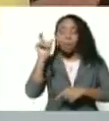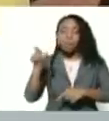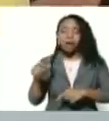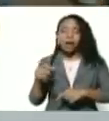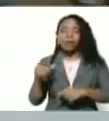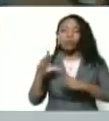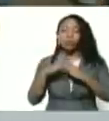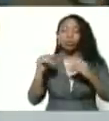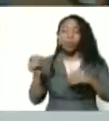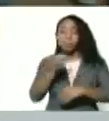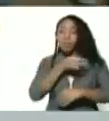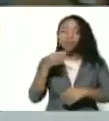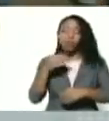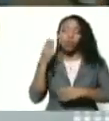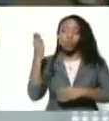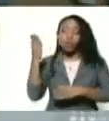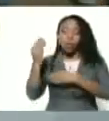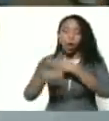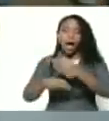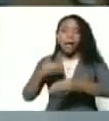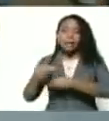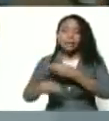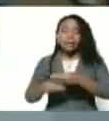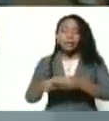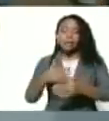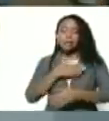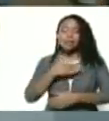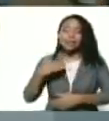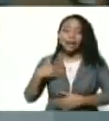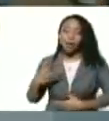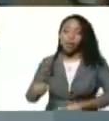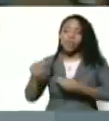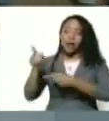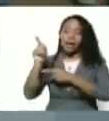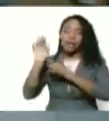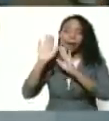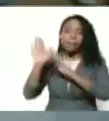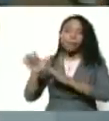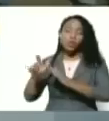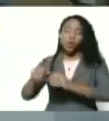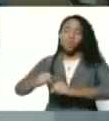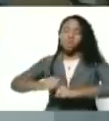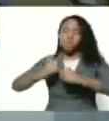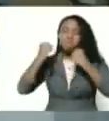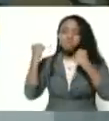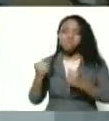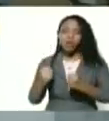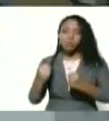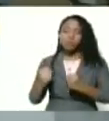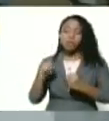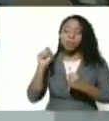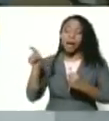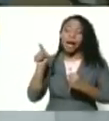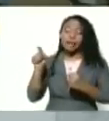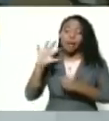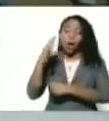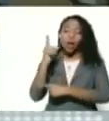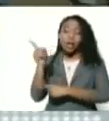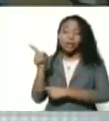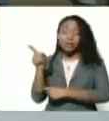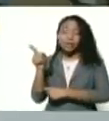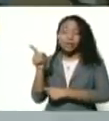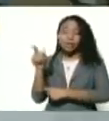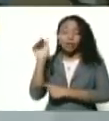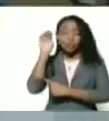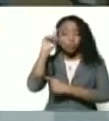toda la eficiencia que usted lo caracteriza, quiero garantizar el apoyo máximo para que se logre esas metas que